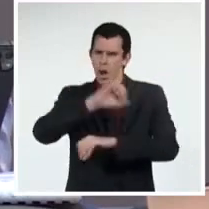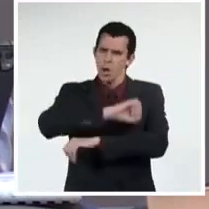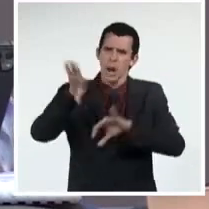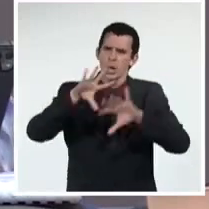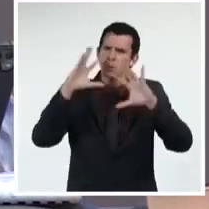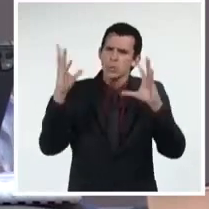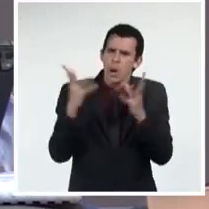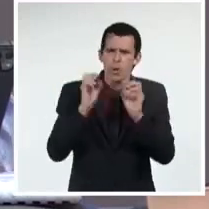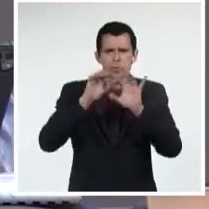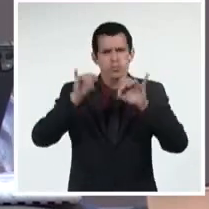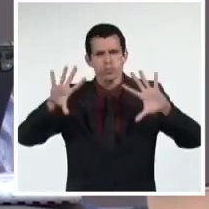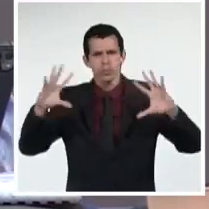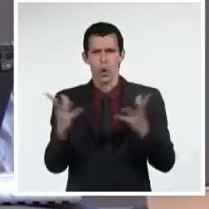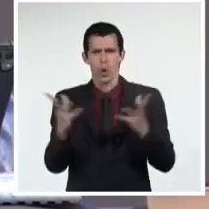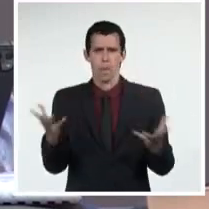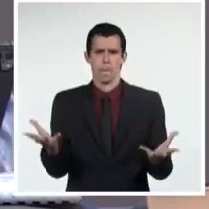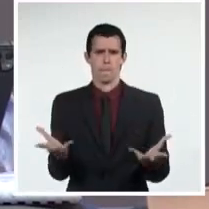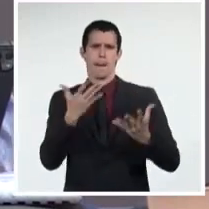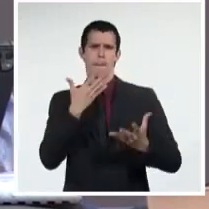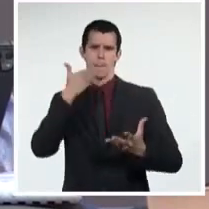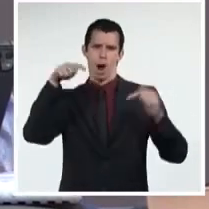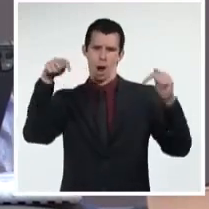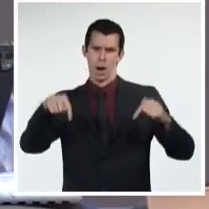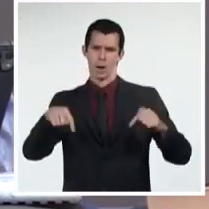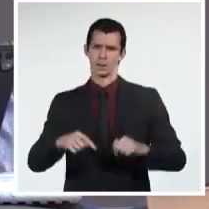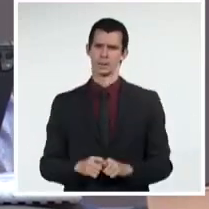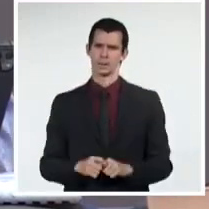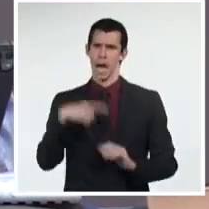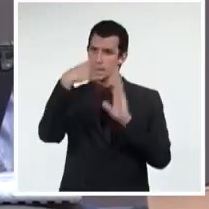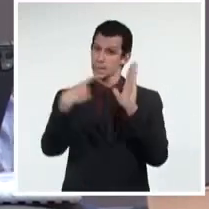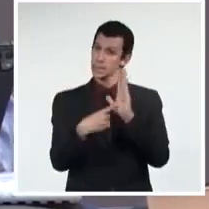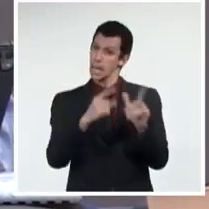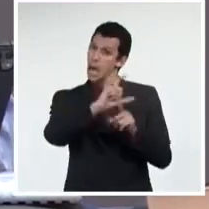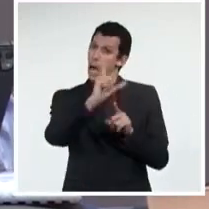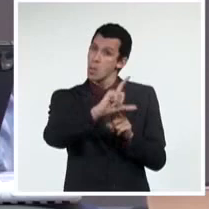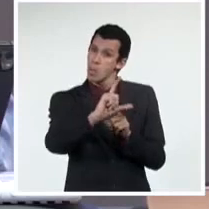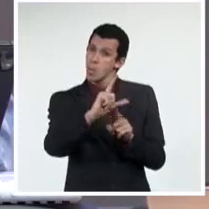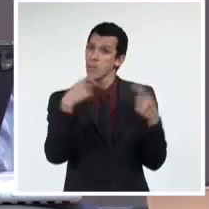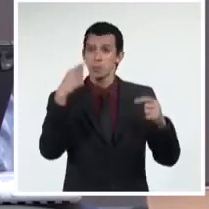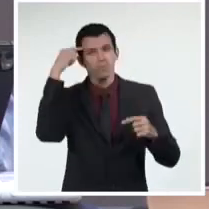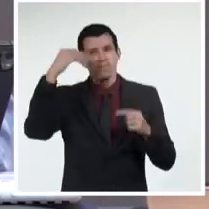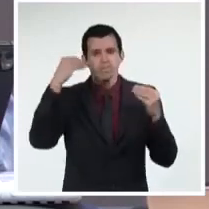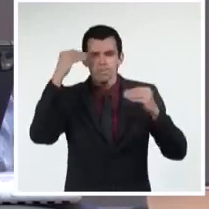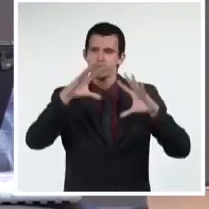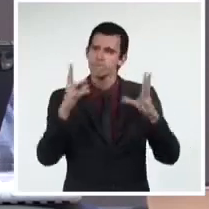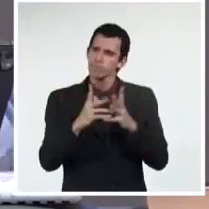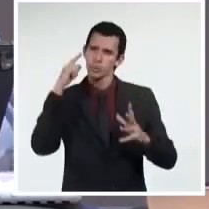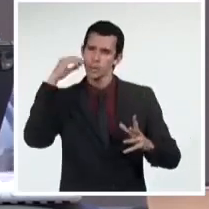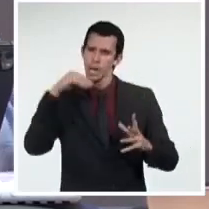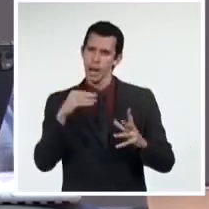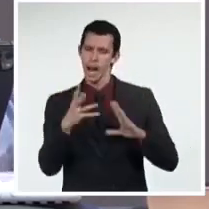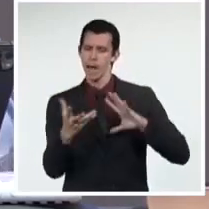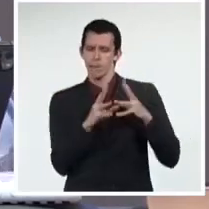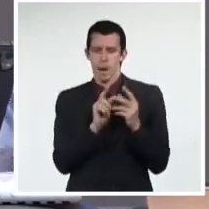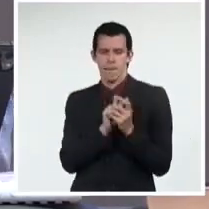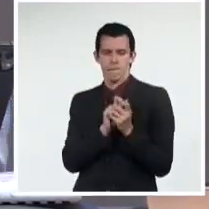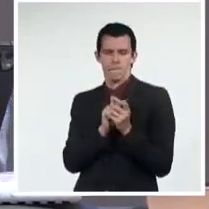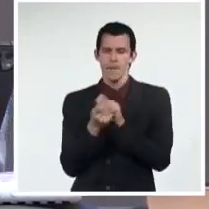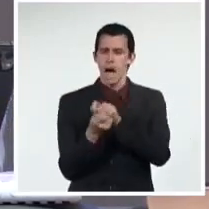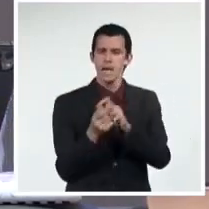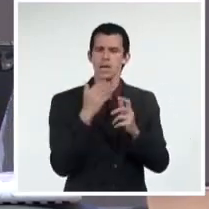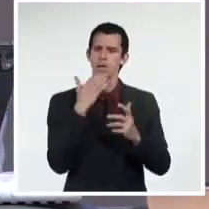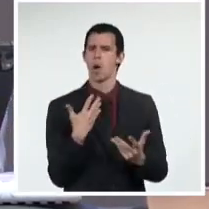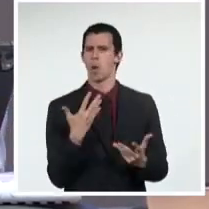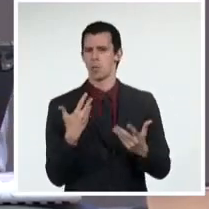particularidades de ese escenario. Entonces lo primero que hay que hacer es recuperar todo lo que se